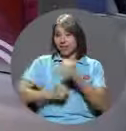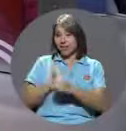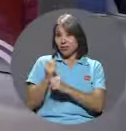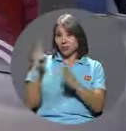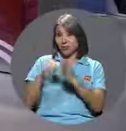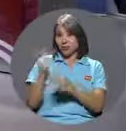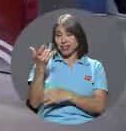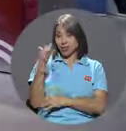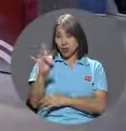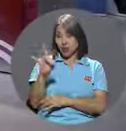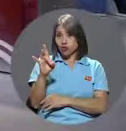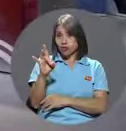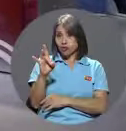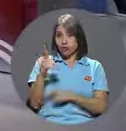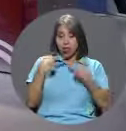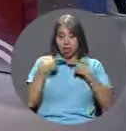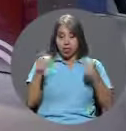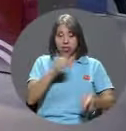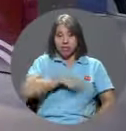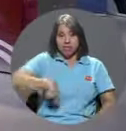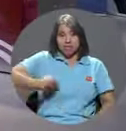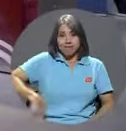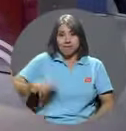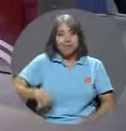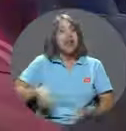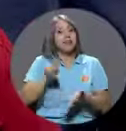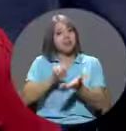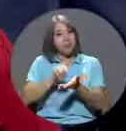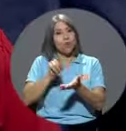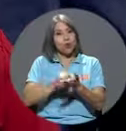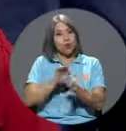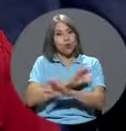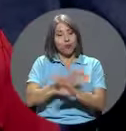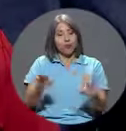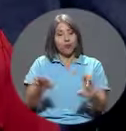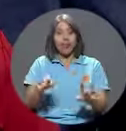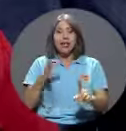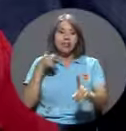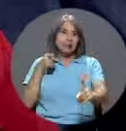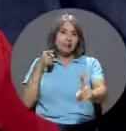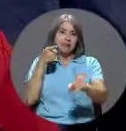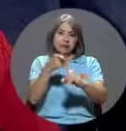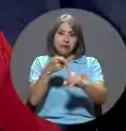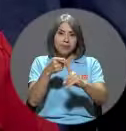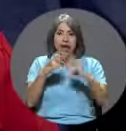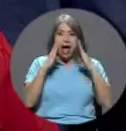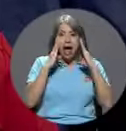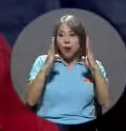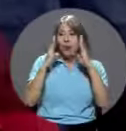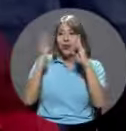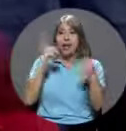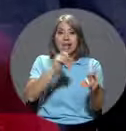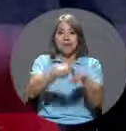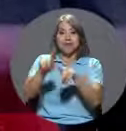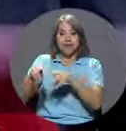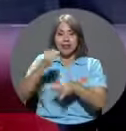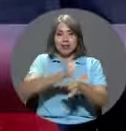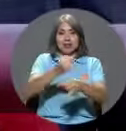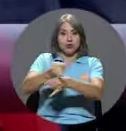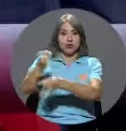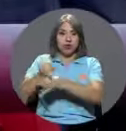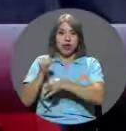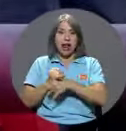Se publicó en 2018, ¿verdad? Fue un decreto. Y lo que busca es facilitar el abordaje interinstitucional. Es